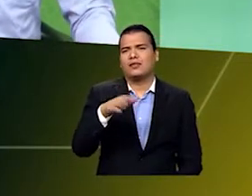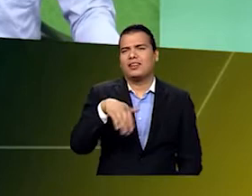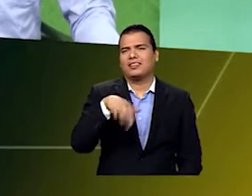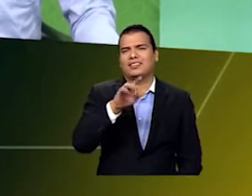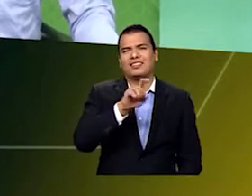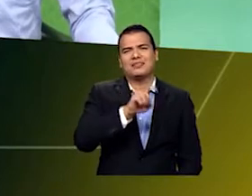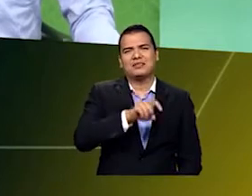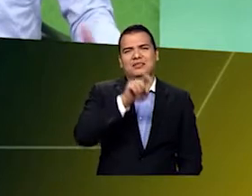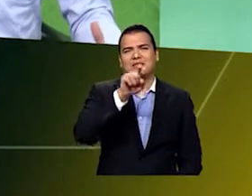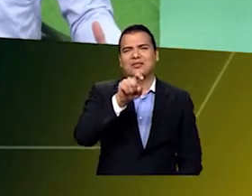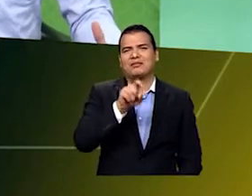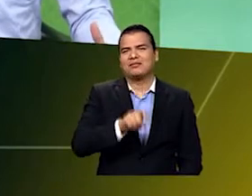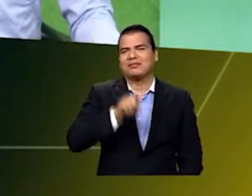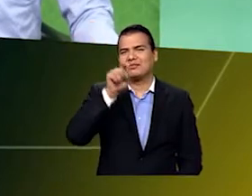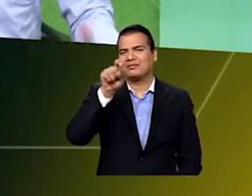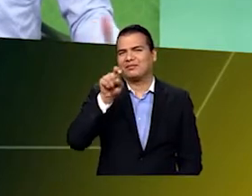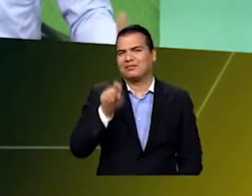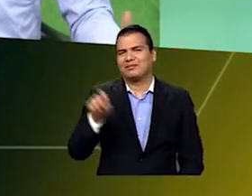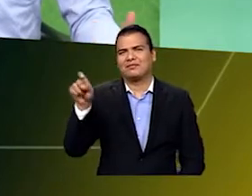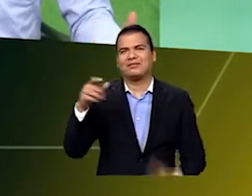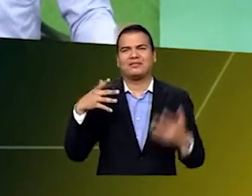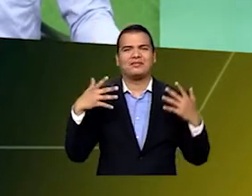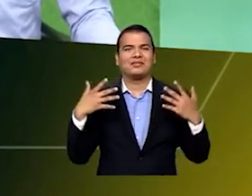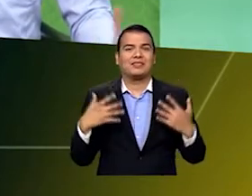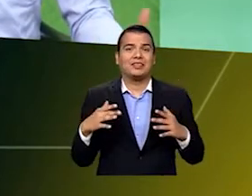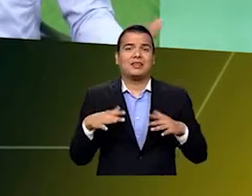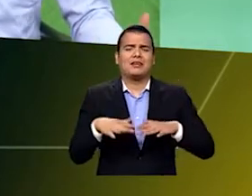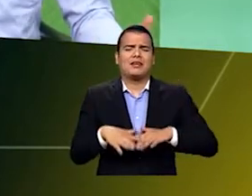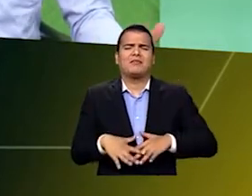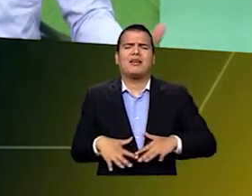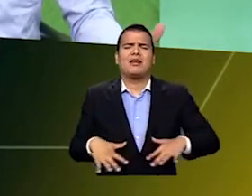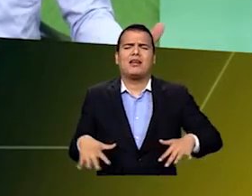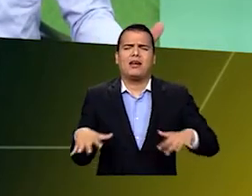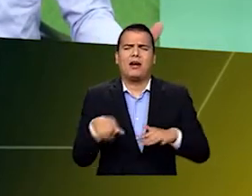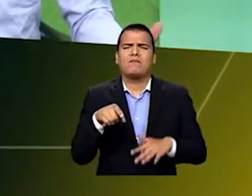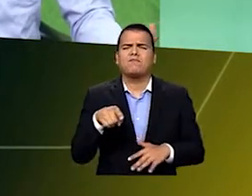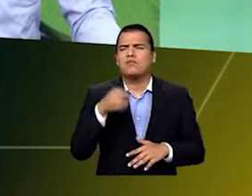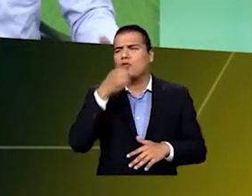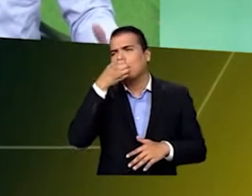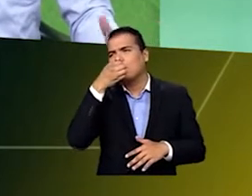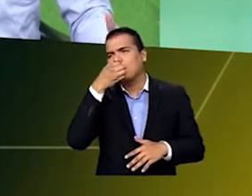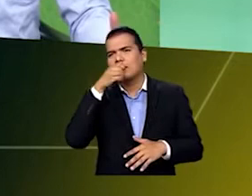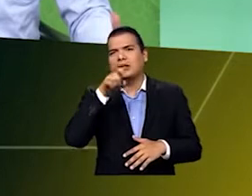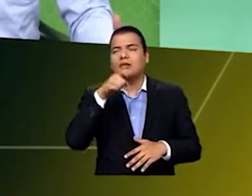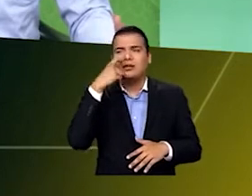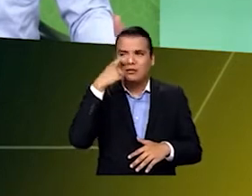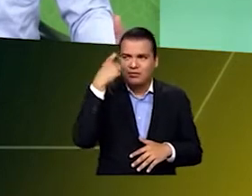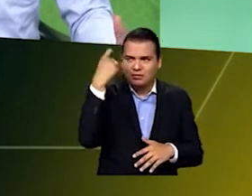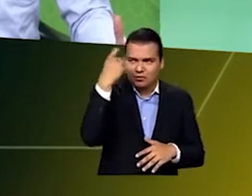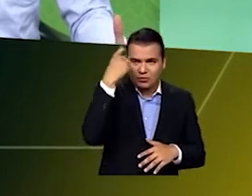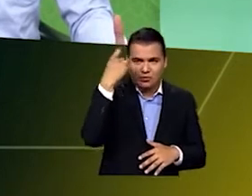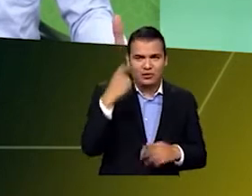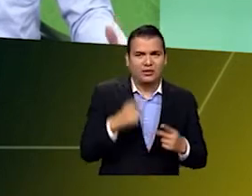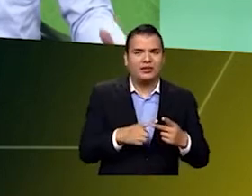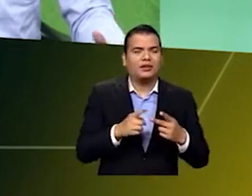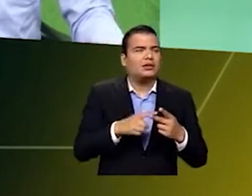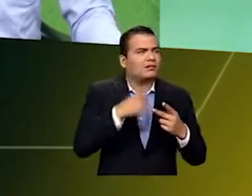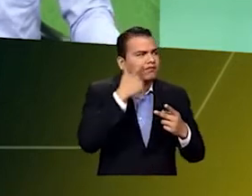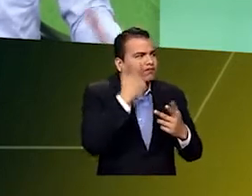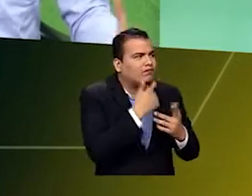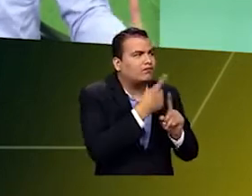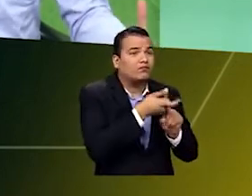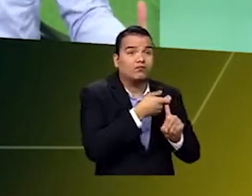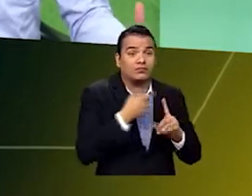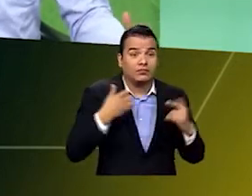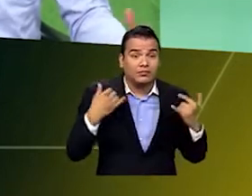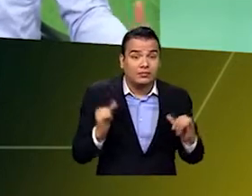que tienen que tener unas áreas muy grandes para alimentarse, para buscar pareja. Entonces, si conservamos el oso de anteojos,